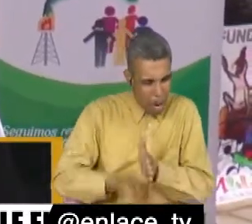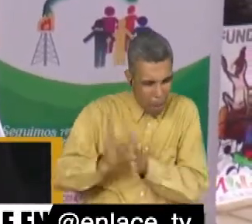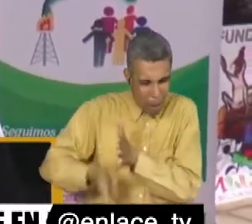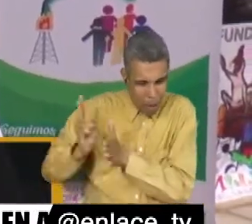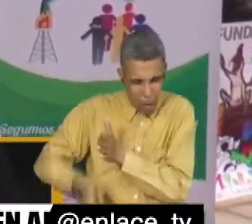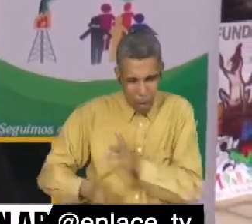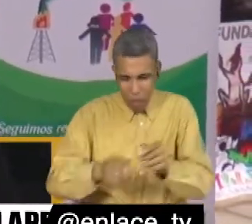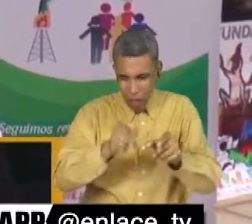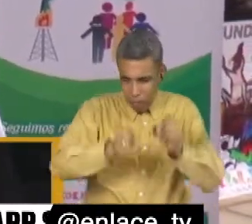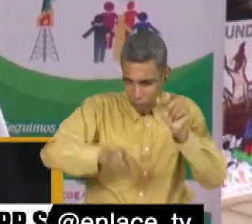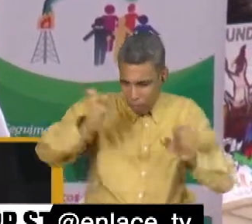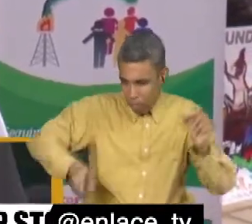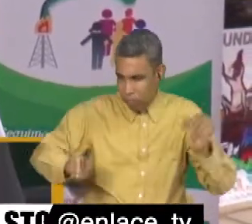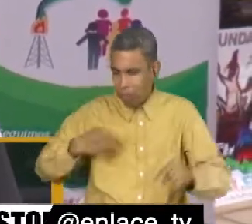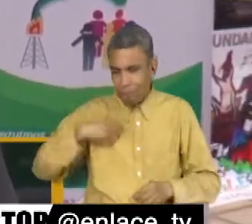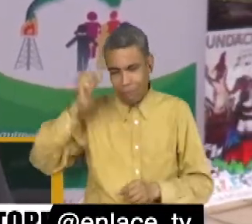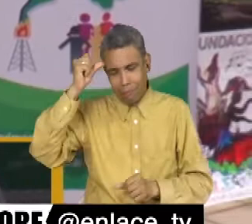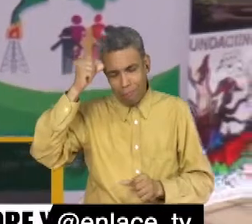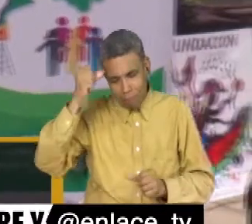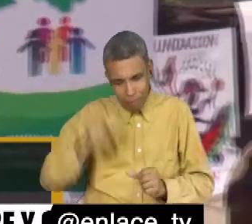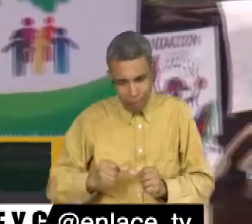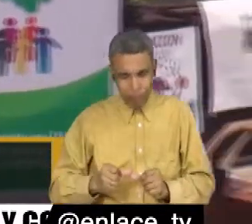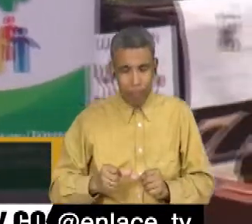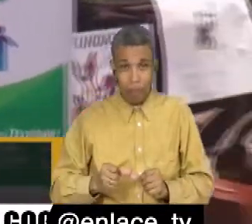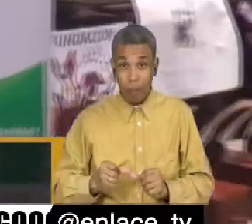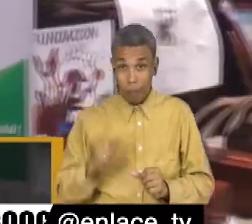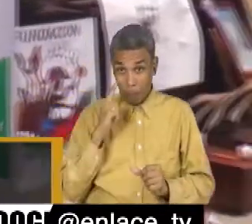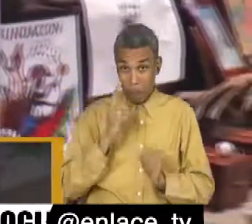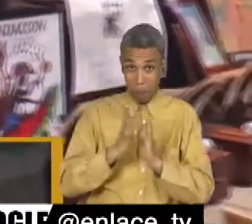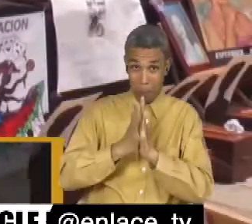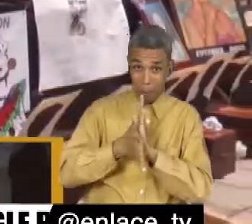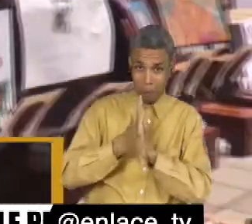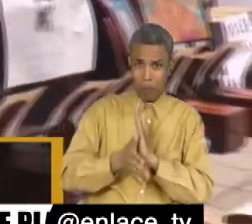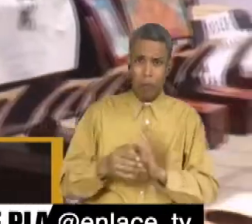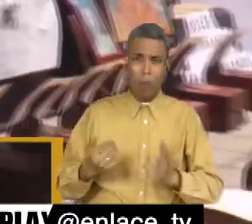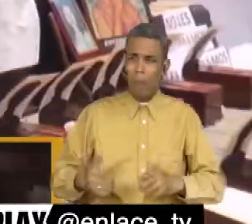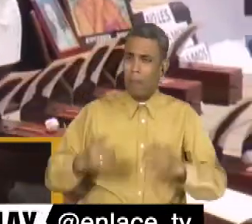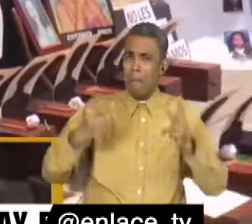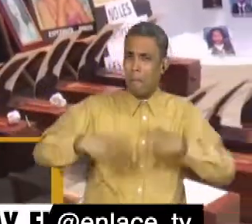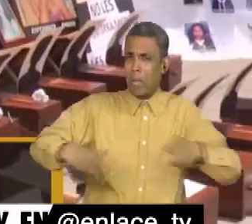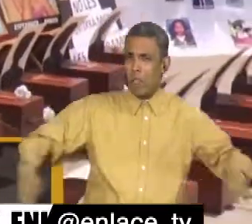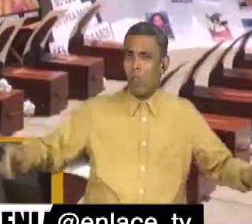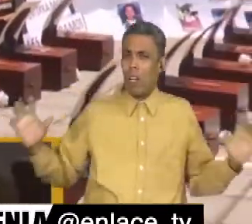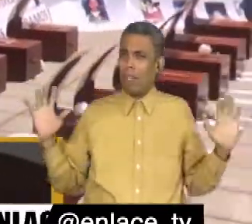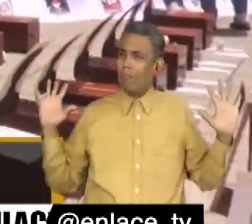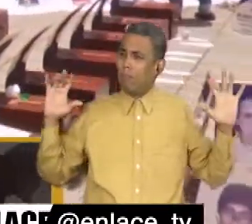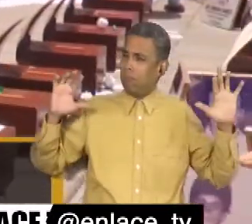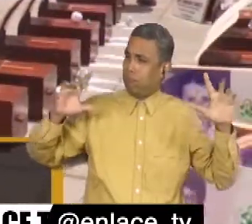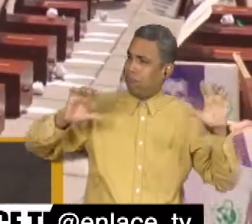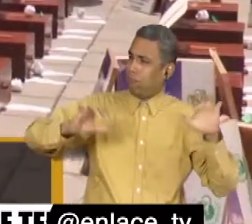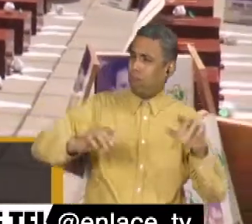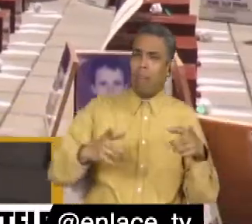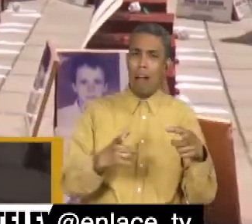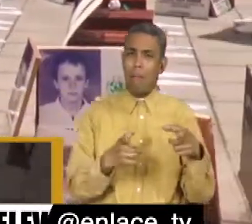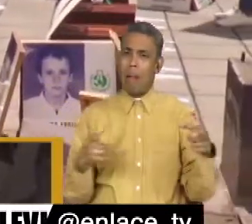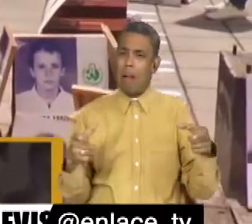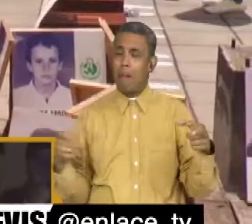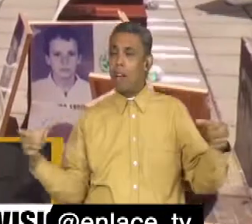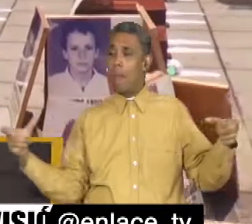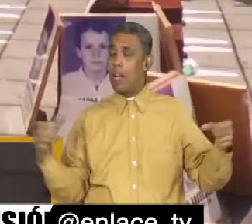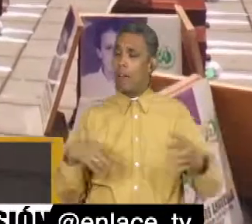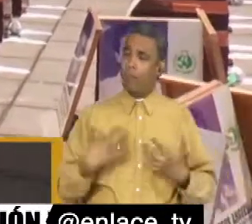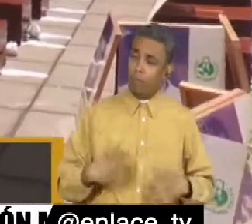de público ha sido relevante de acuerdo a lo que teníamos programado. Se han colmado